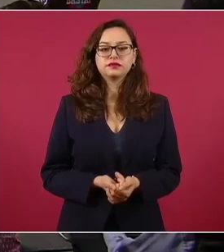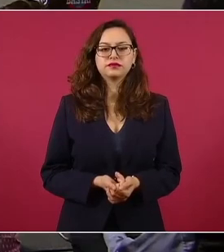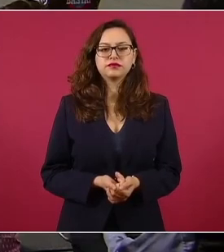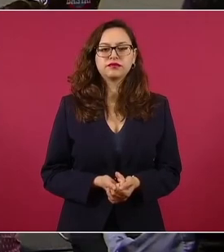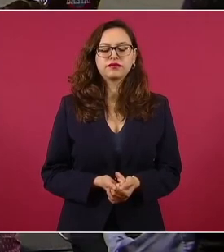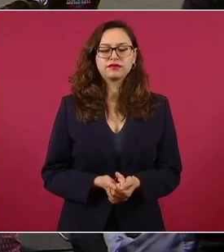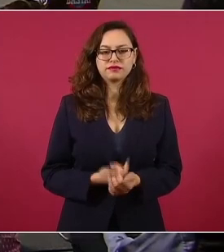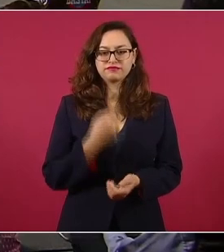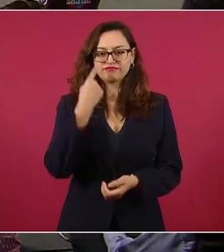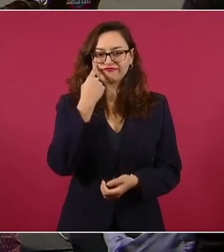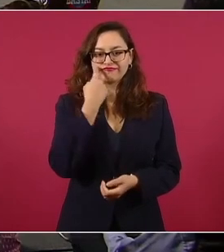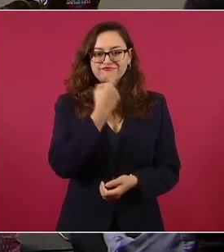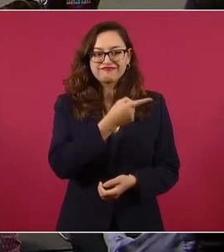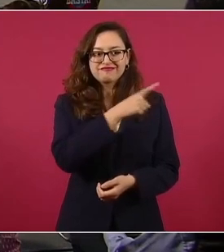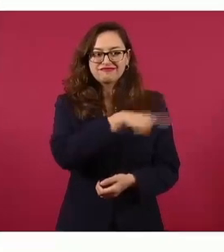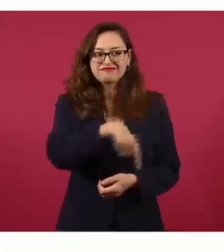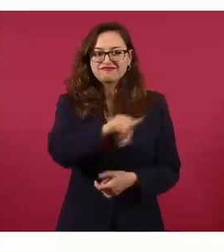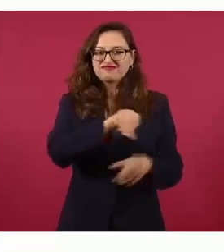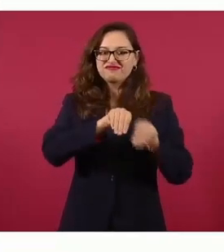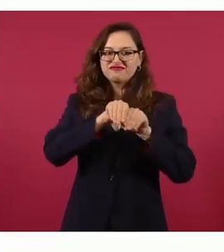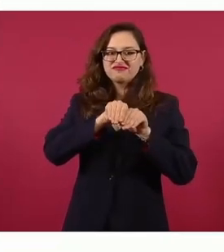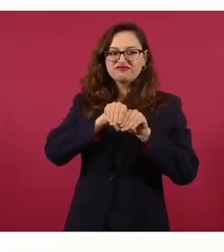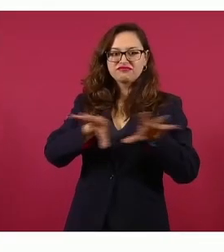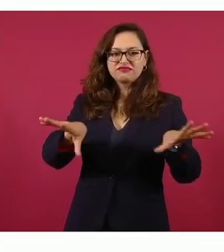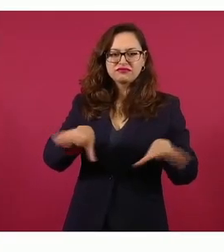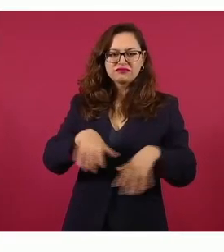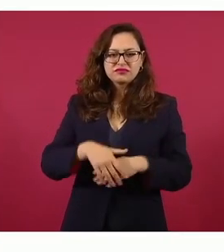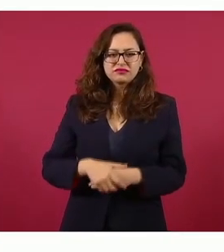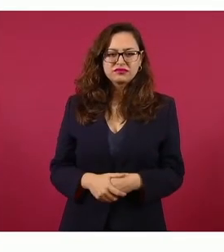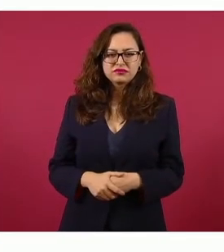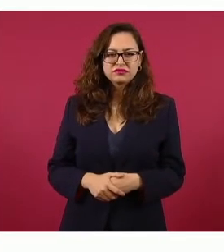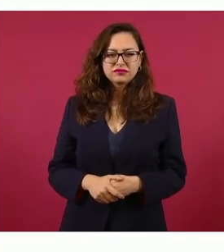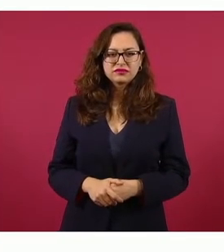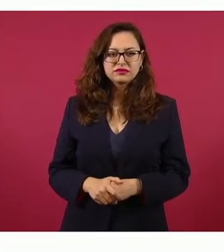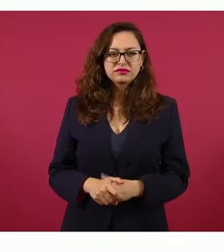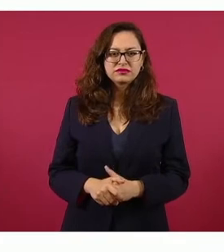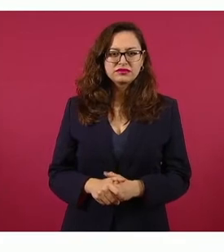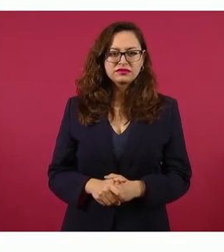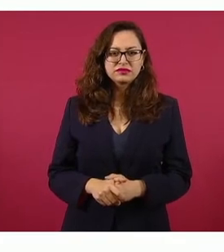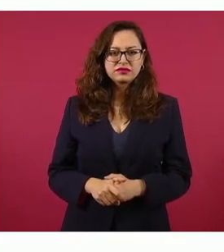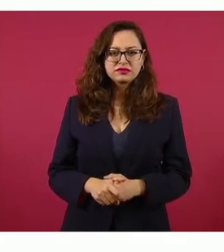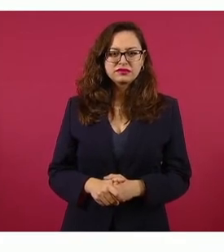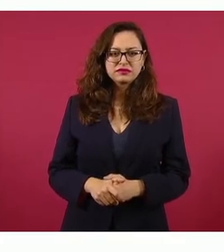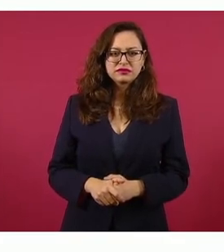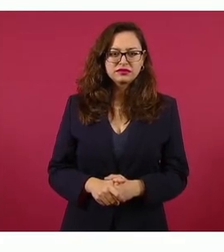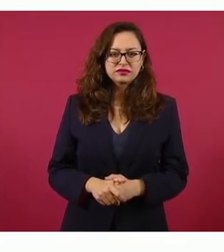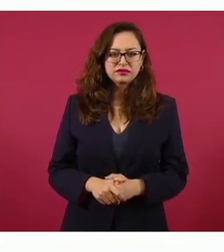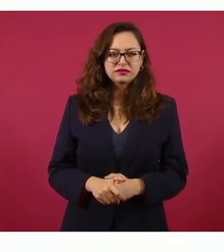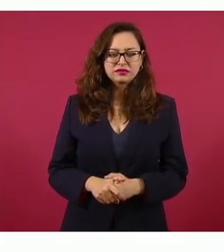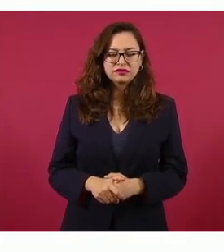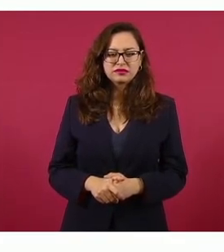Por eso está dando frutos, pues, el debate y ayuda